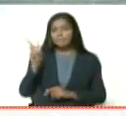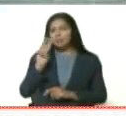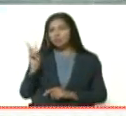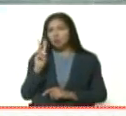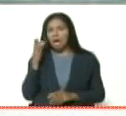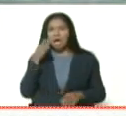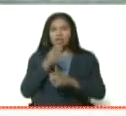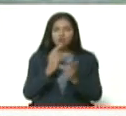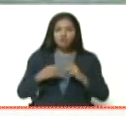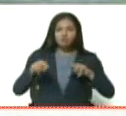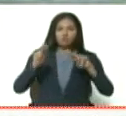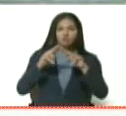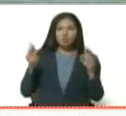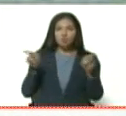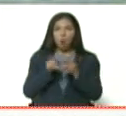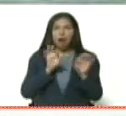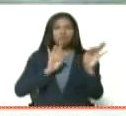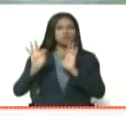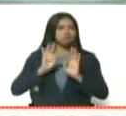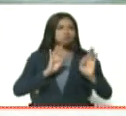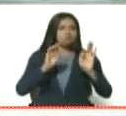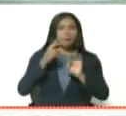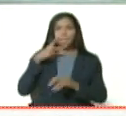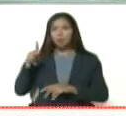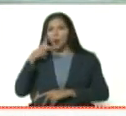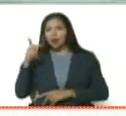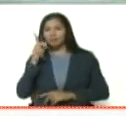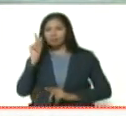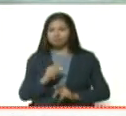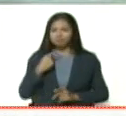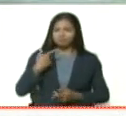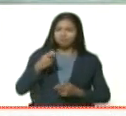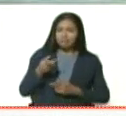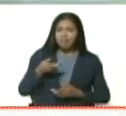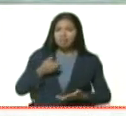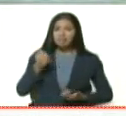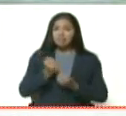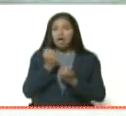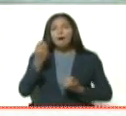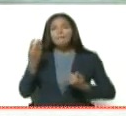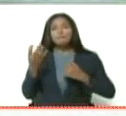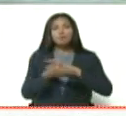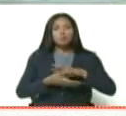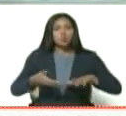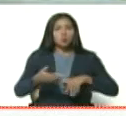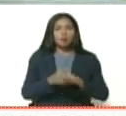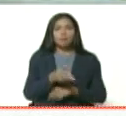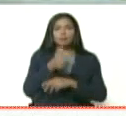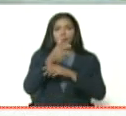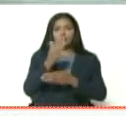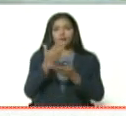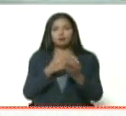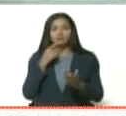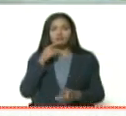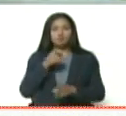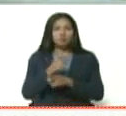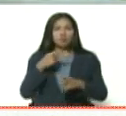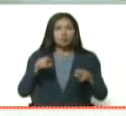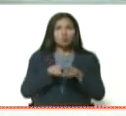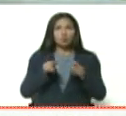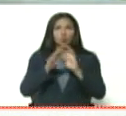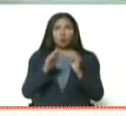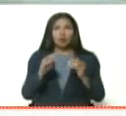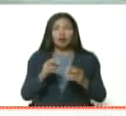y armar un show político barato a costa de un conflicto armado. Por eso ayer decreté